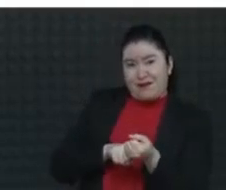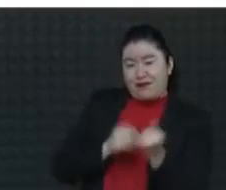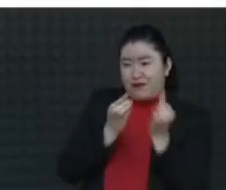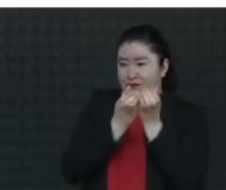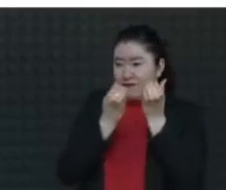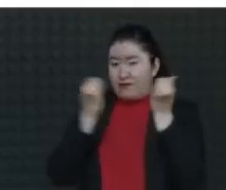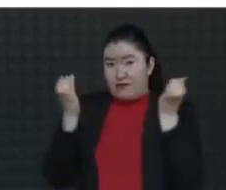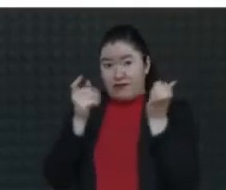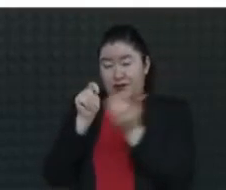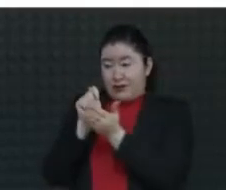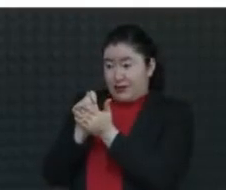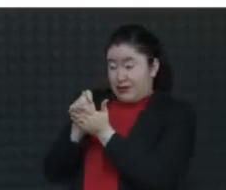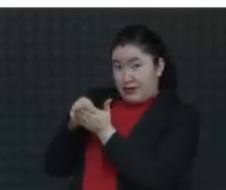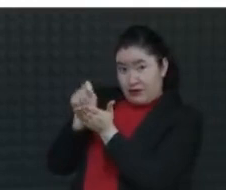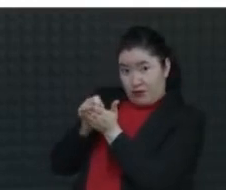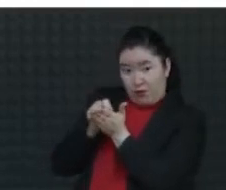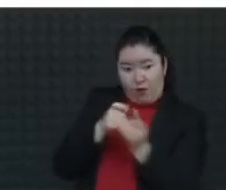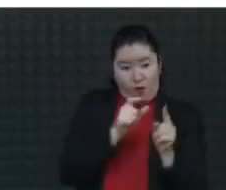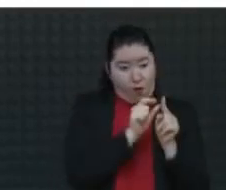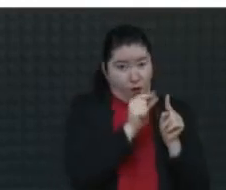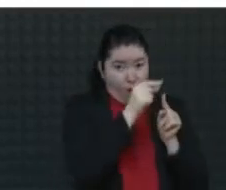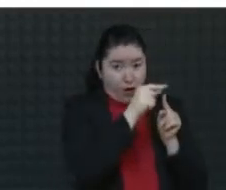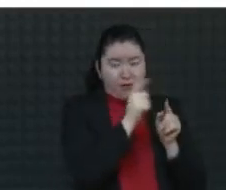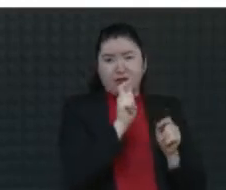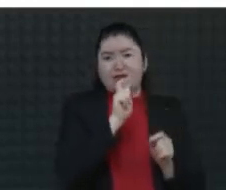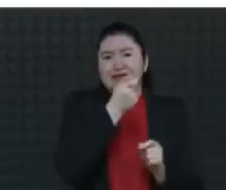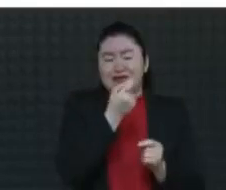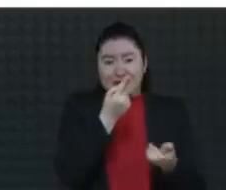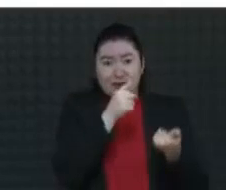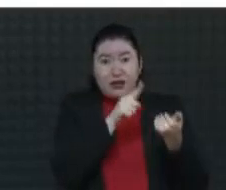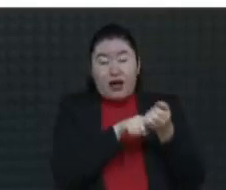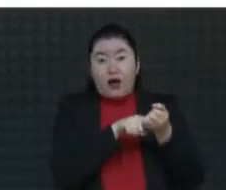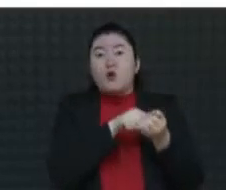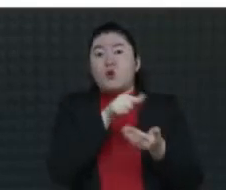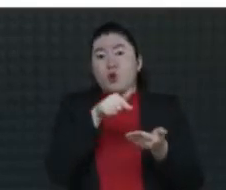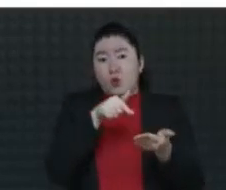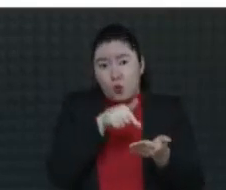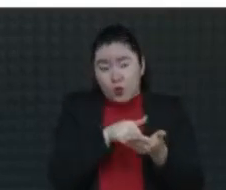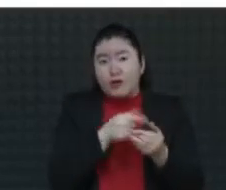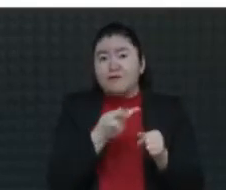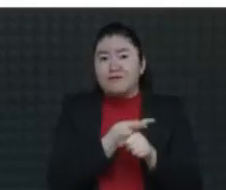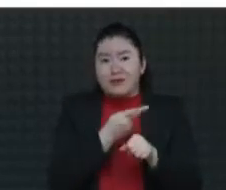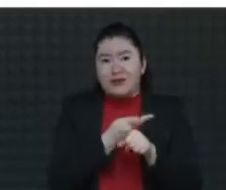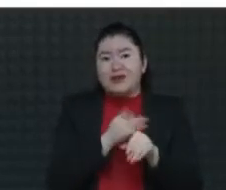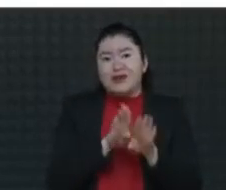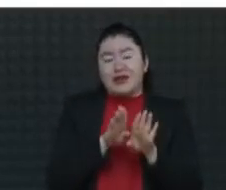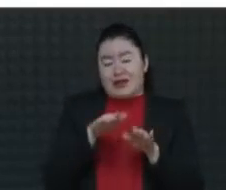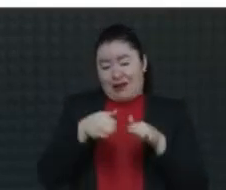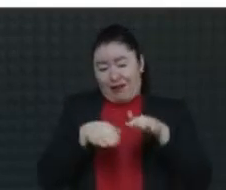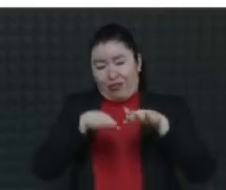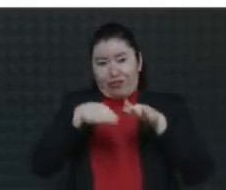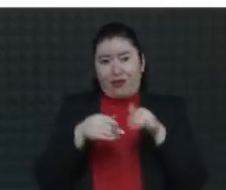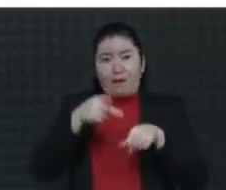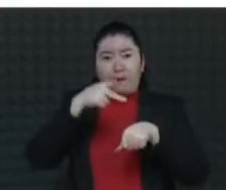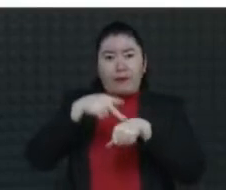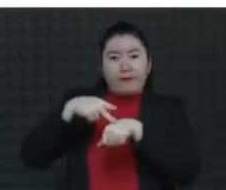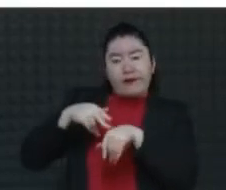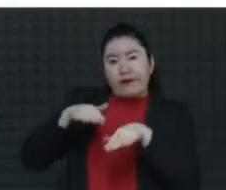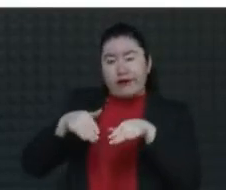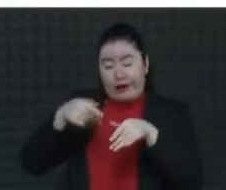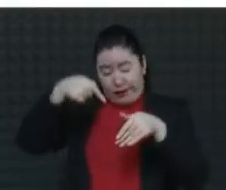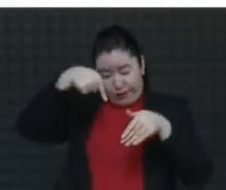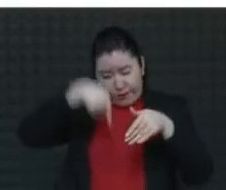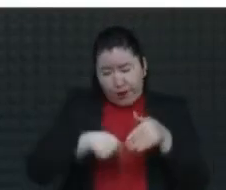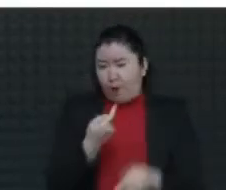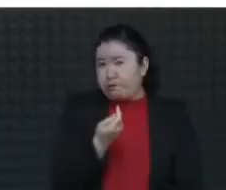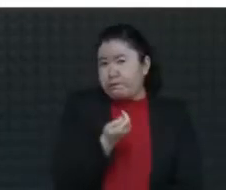Olivos-San Lorenzo-Tezonco indica que el sitio del incidente está ubicado en una zona de transición con base rocosa, relativamente poco